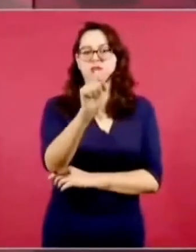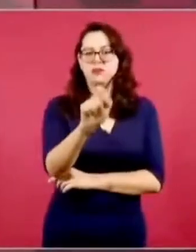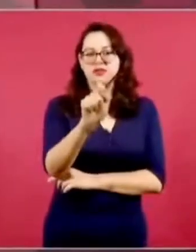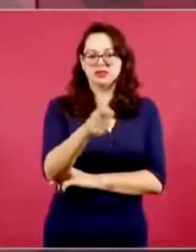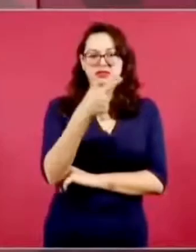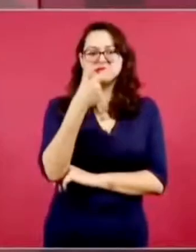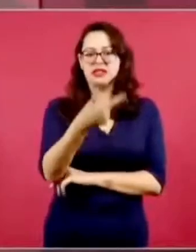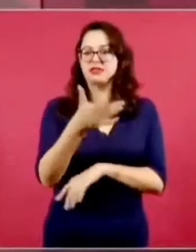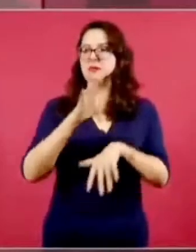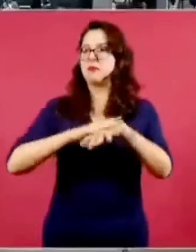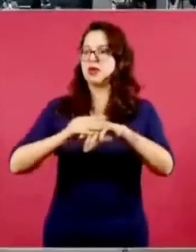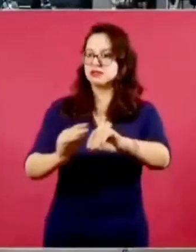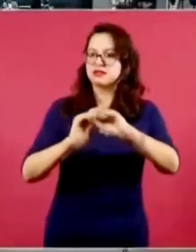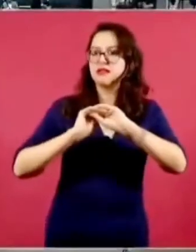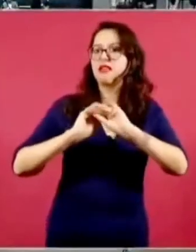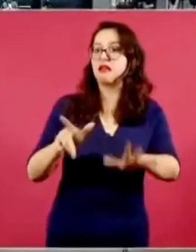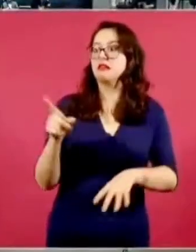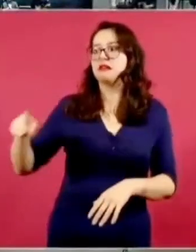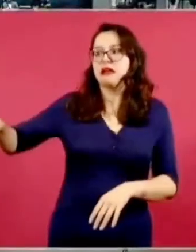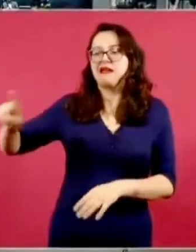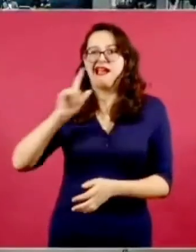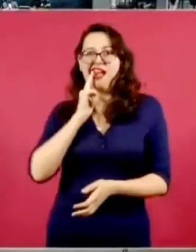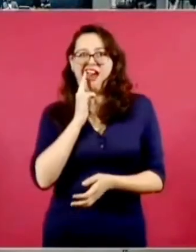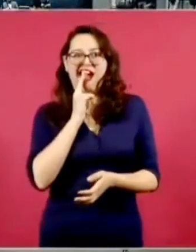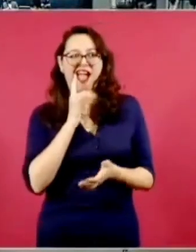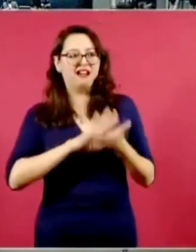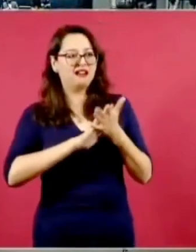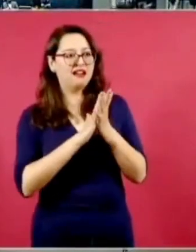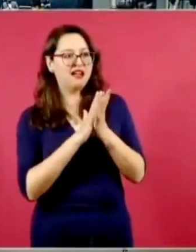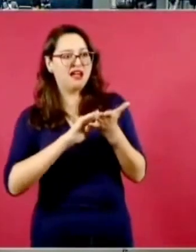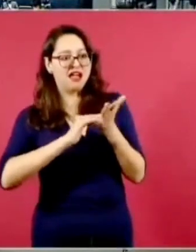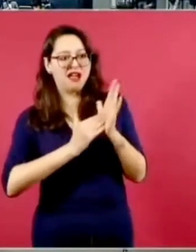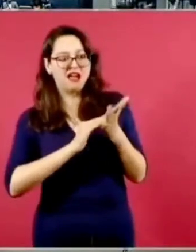ser más precisos